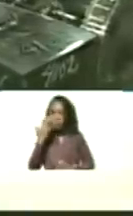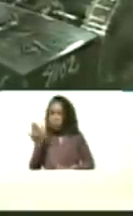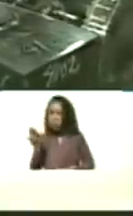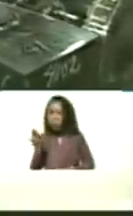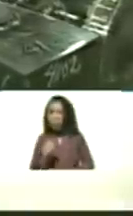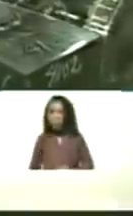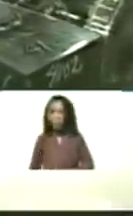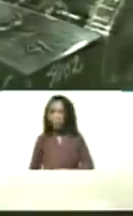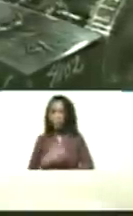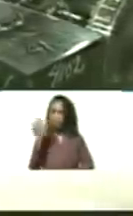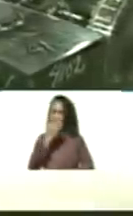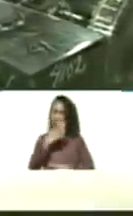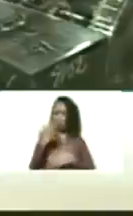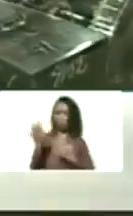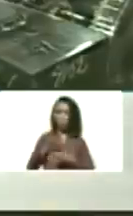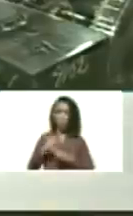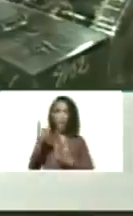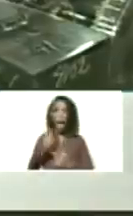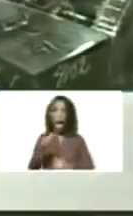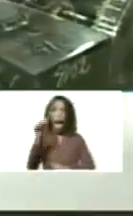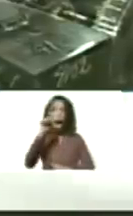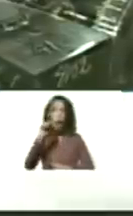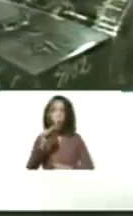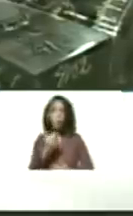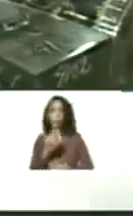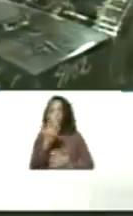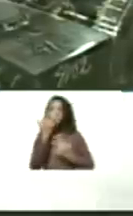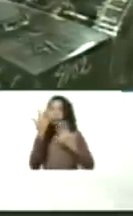¿Por qué te ríes? Agua fresca.